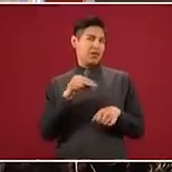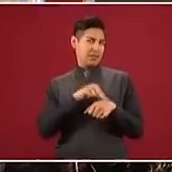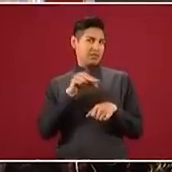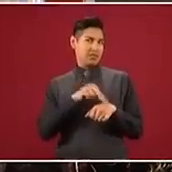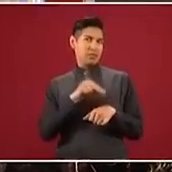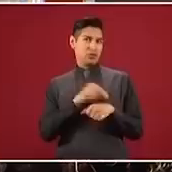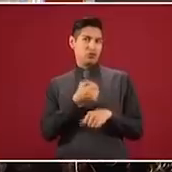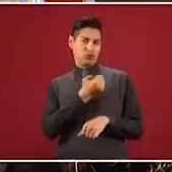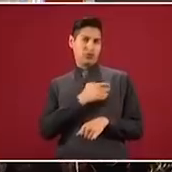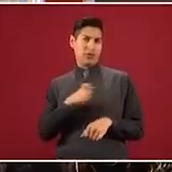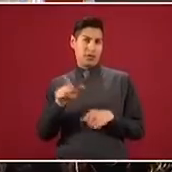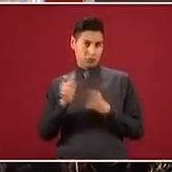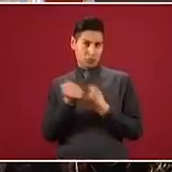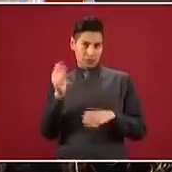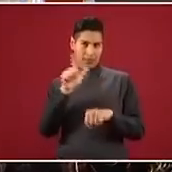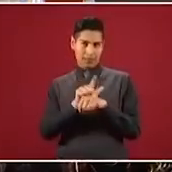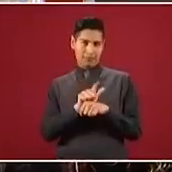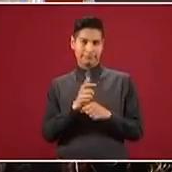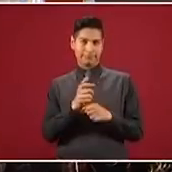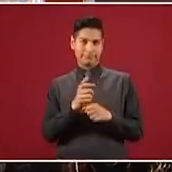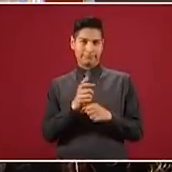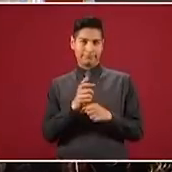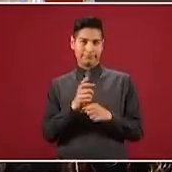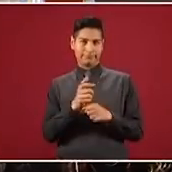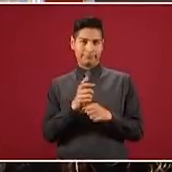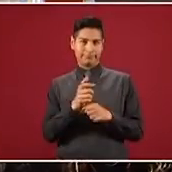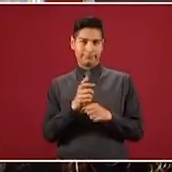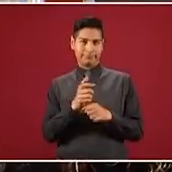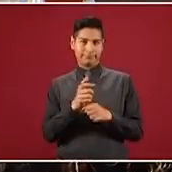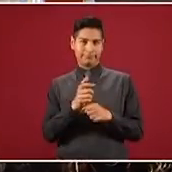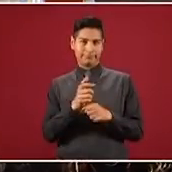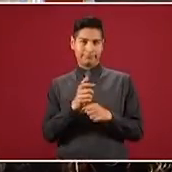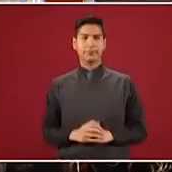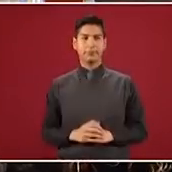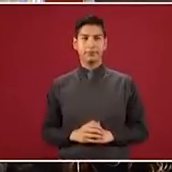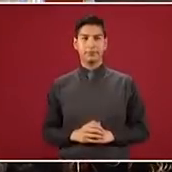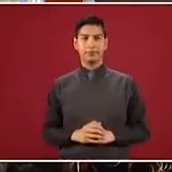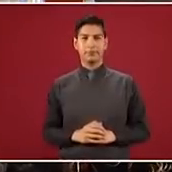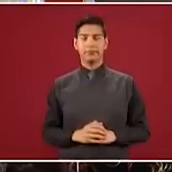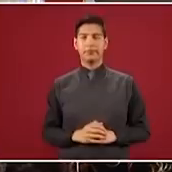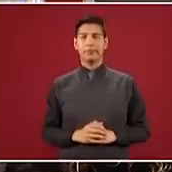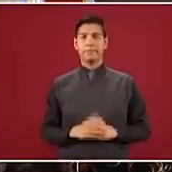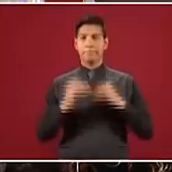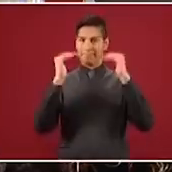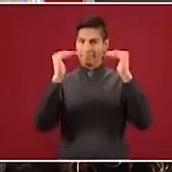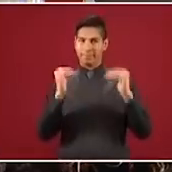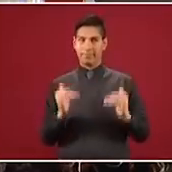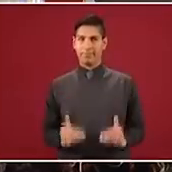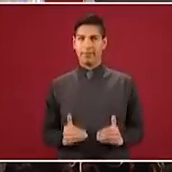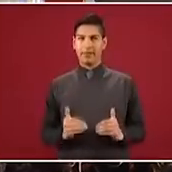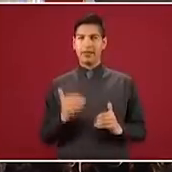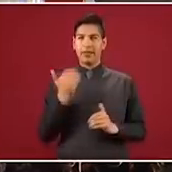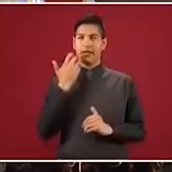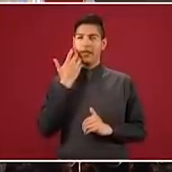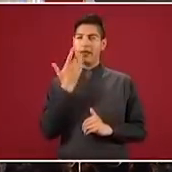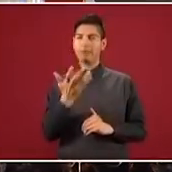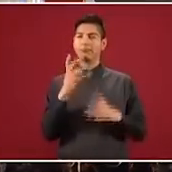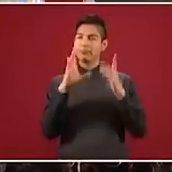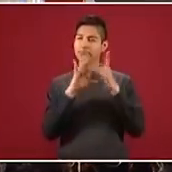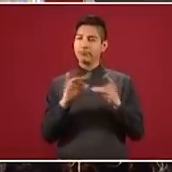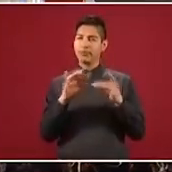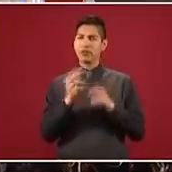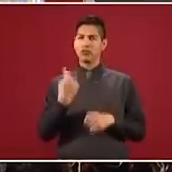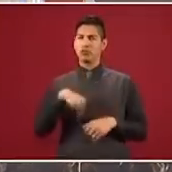medicina comunitaria. La siguiente, por favor. Queremos siempre que sepan que nosotros